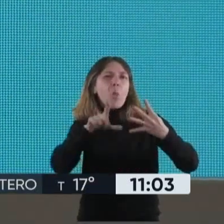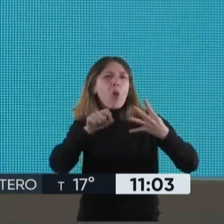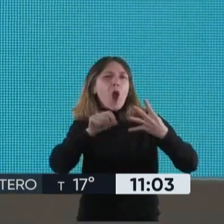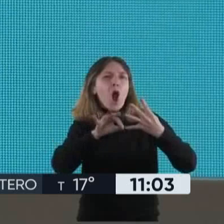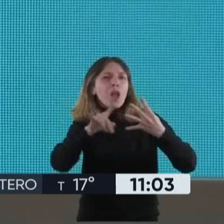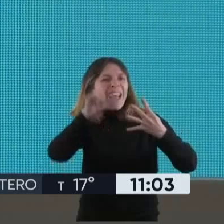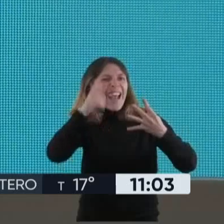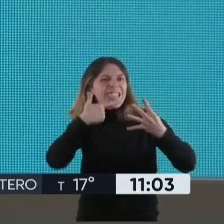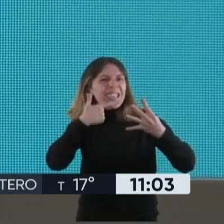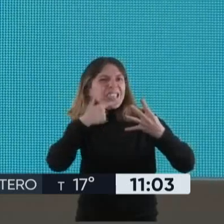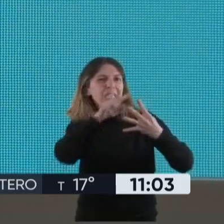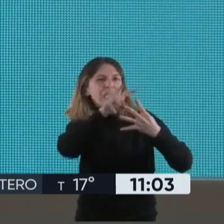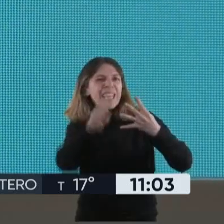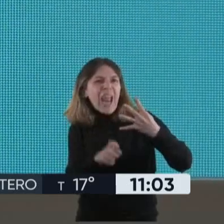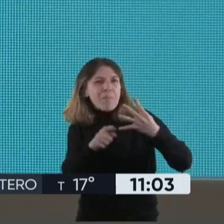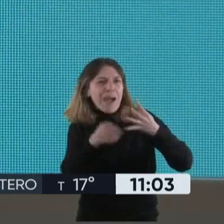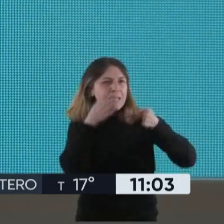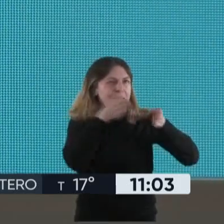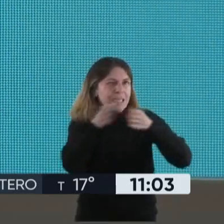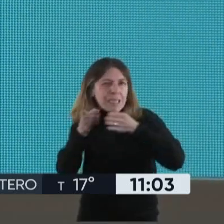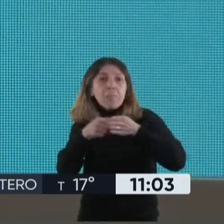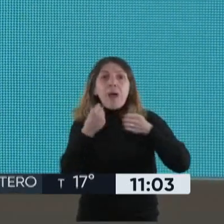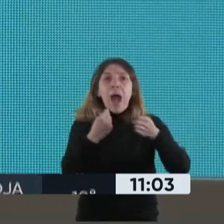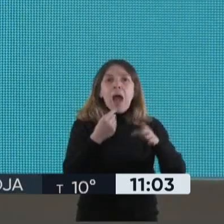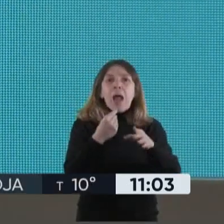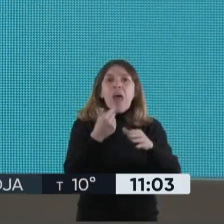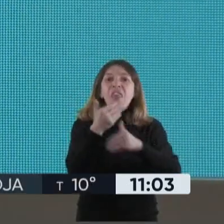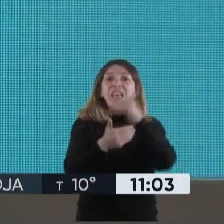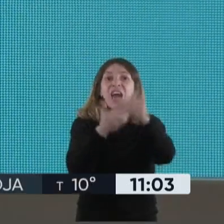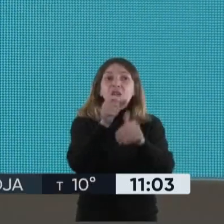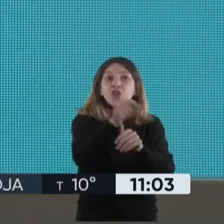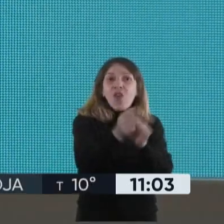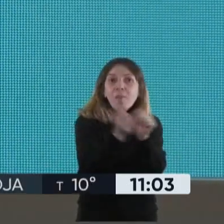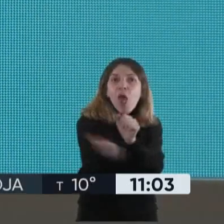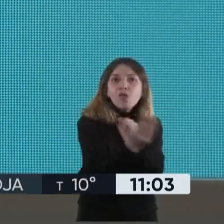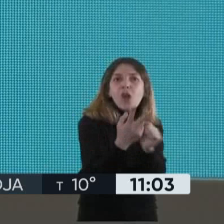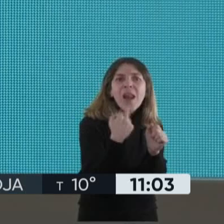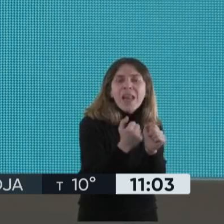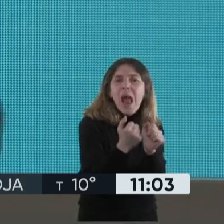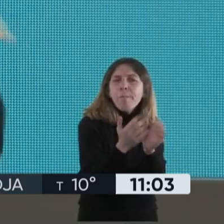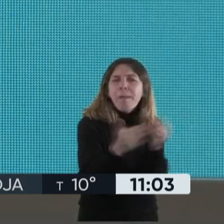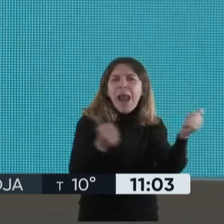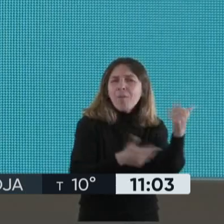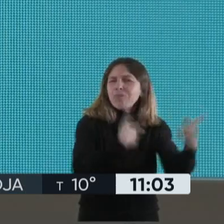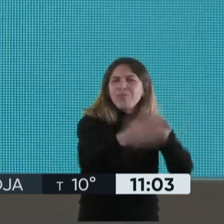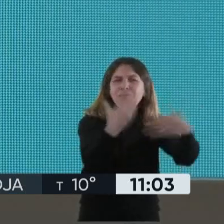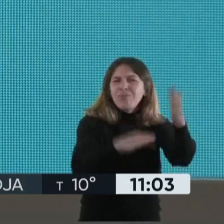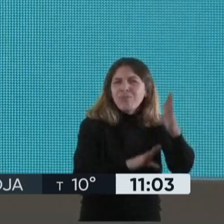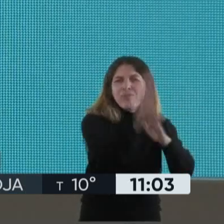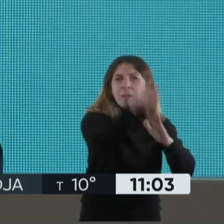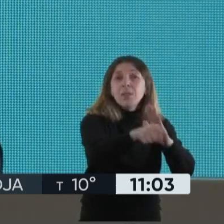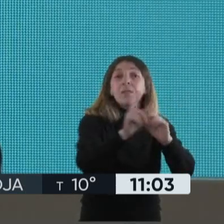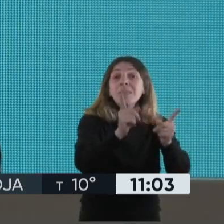cuatro bloques para precisamente lograr la aceleración del desarrollo del sector energético y en particular del hidrocarburífero del cual hoy estamos